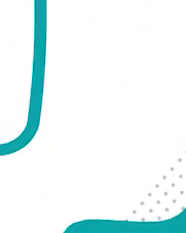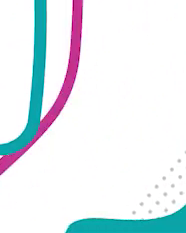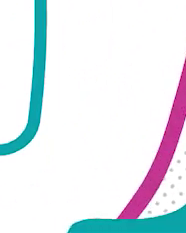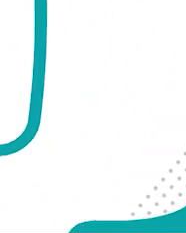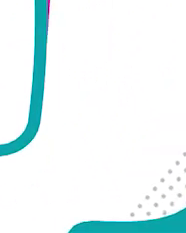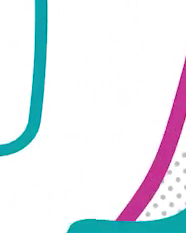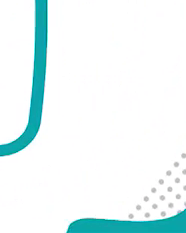¡Gracias! ¡Gracias!